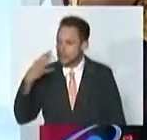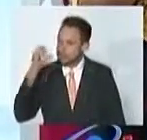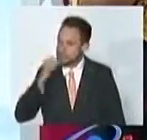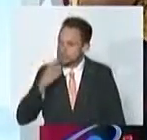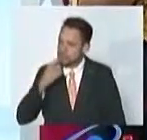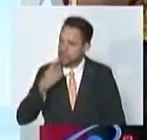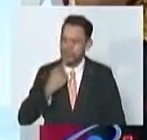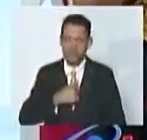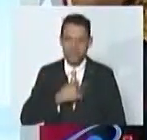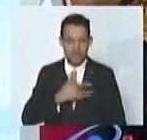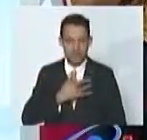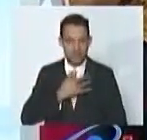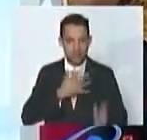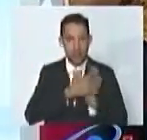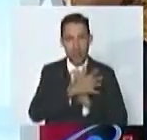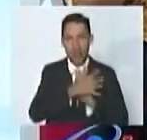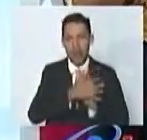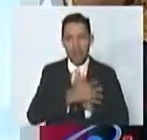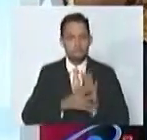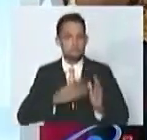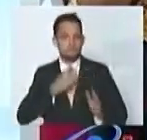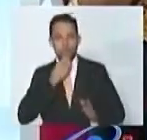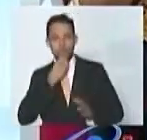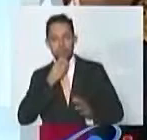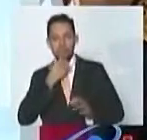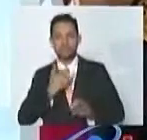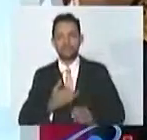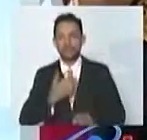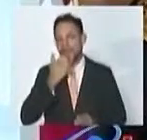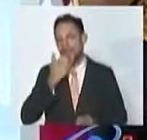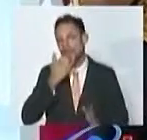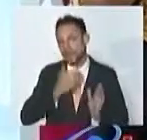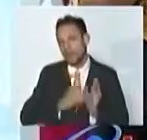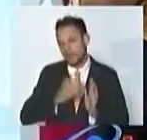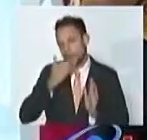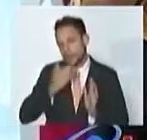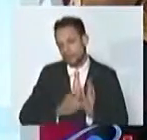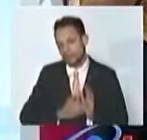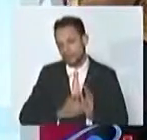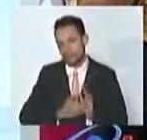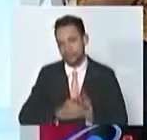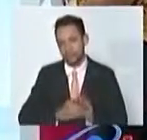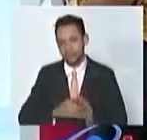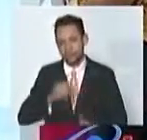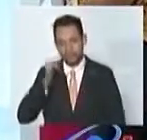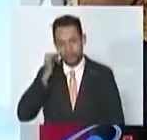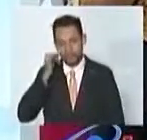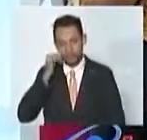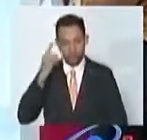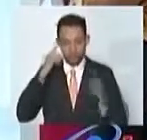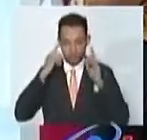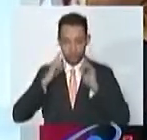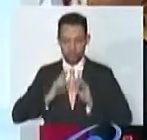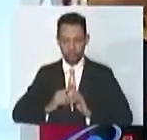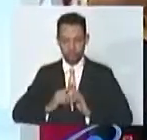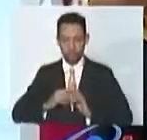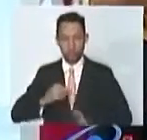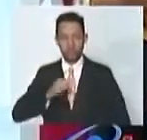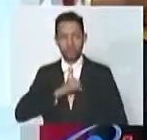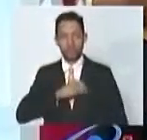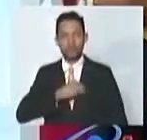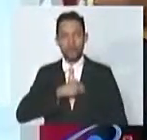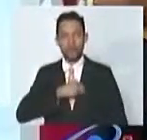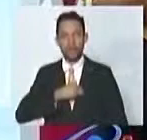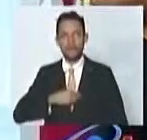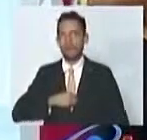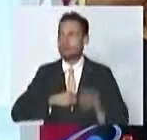expresar. Entonces, si por ejemplo tenemos el estetoscopio, ella sabe para